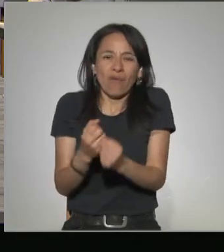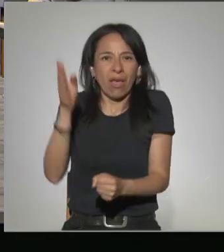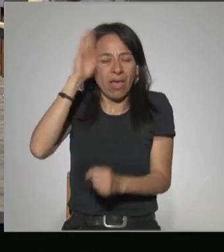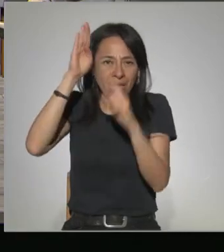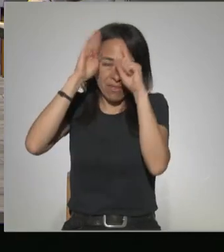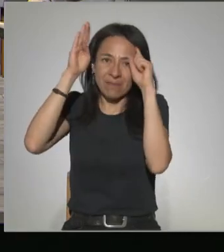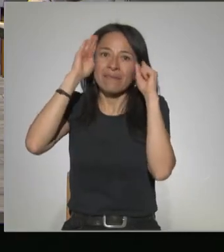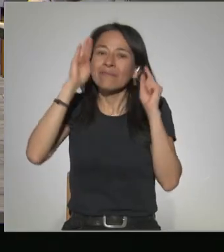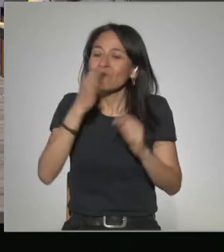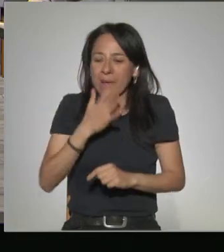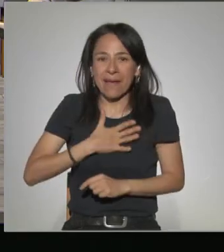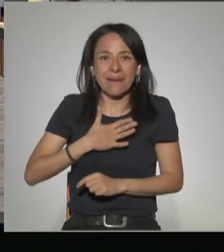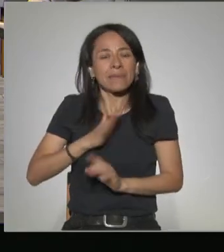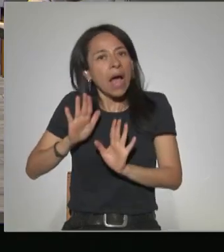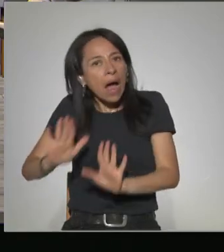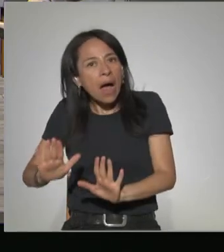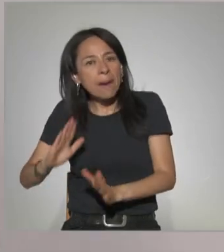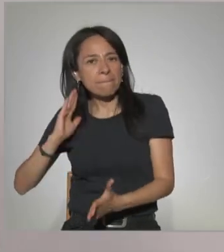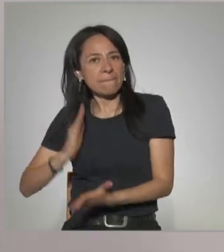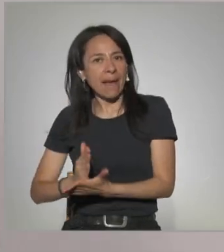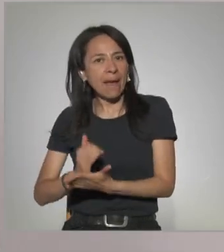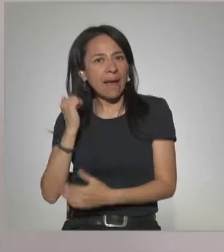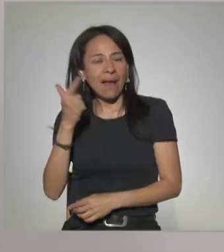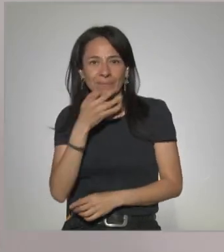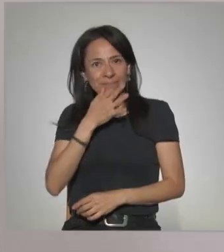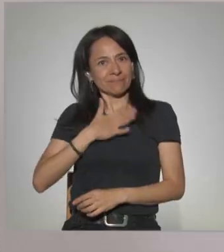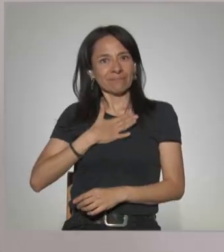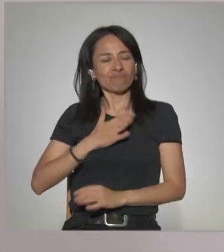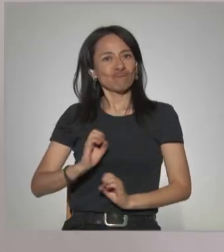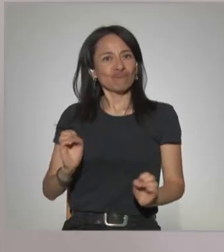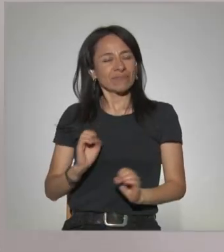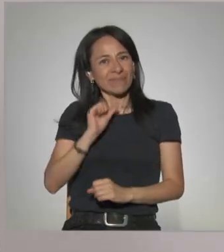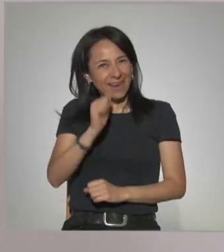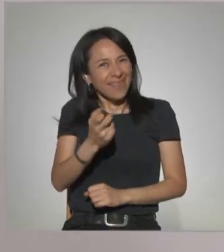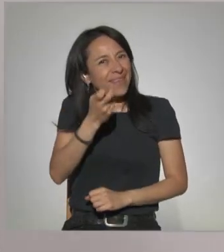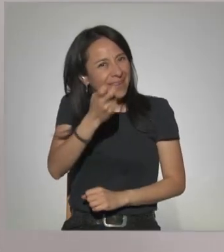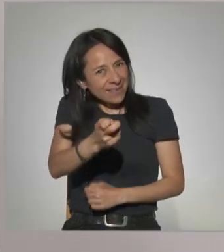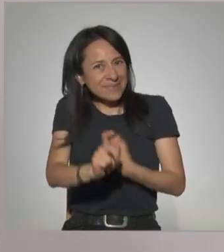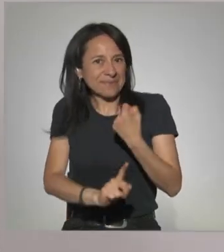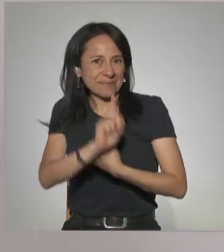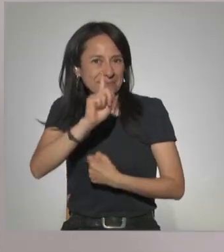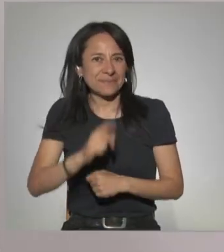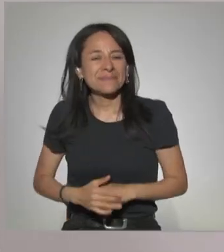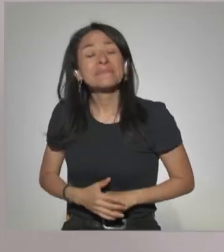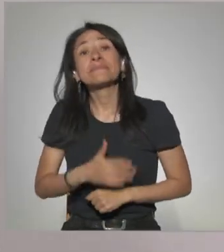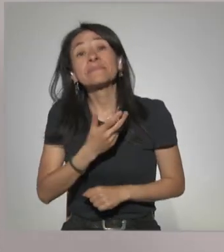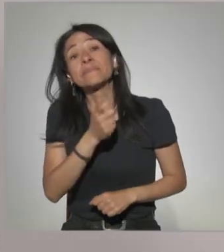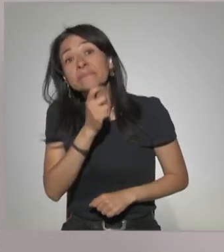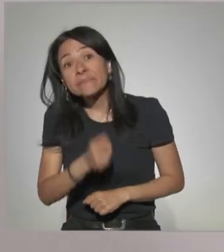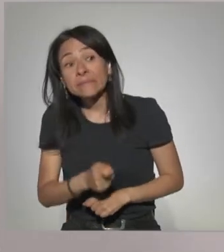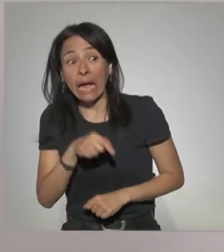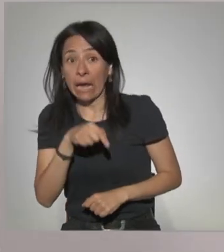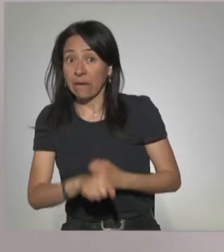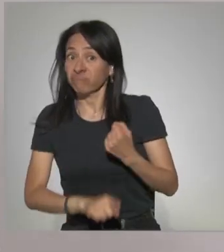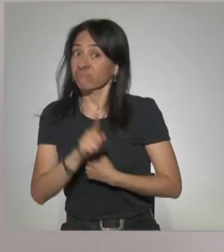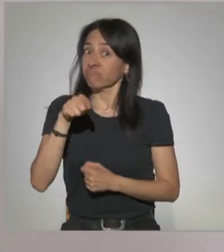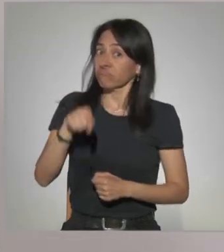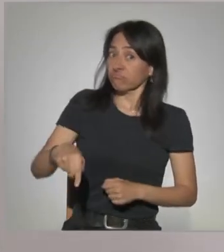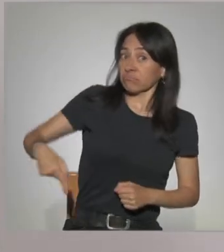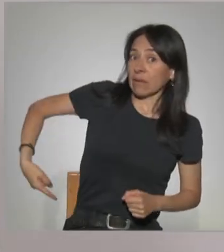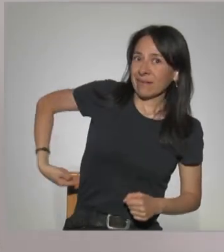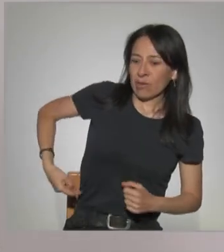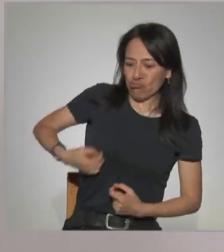de más, o sea, no, porque creo que es muy importante de decir que no es el cortisol el que me sube de